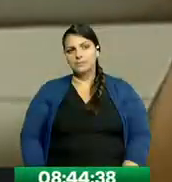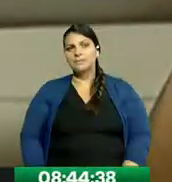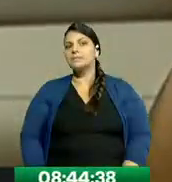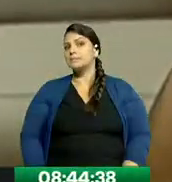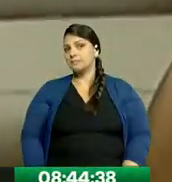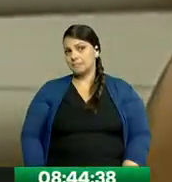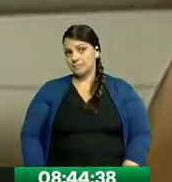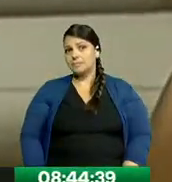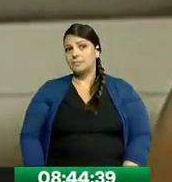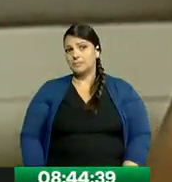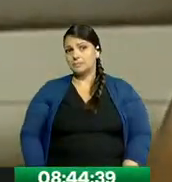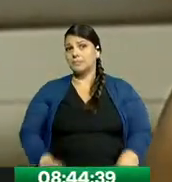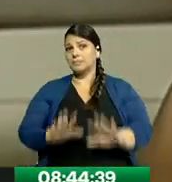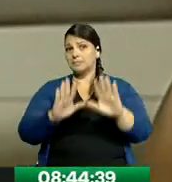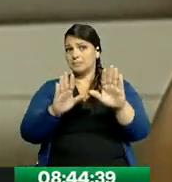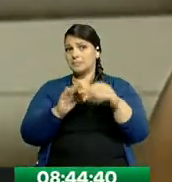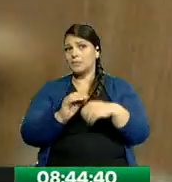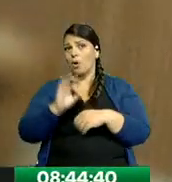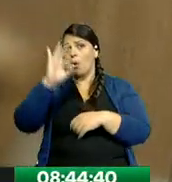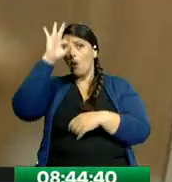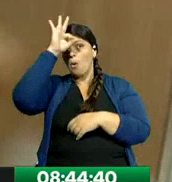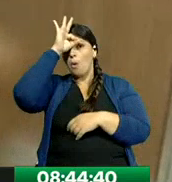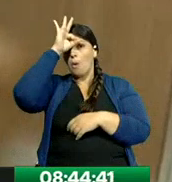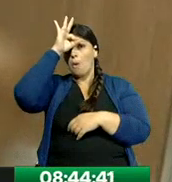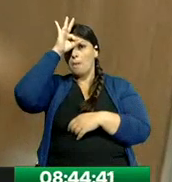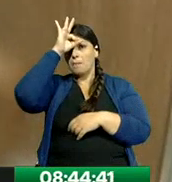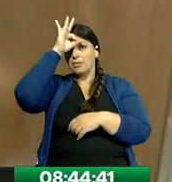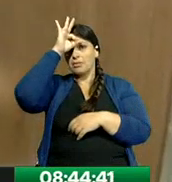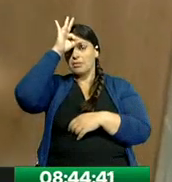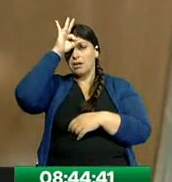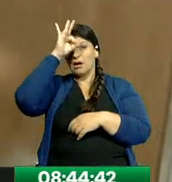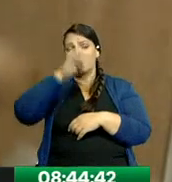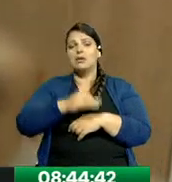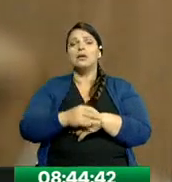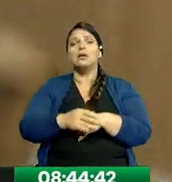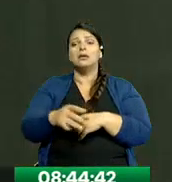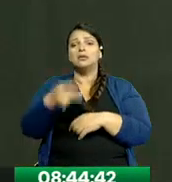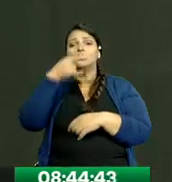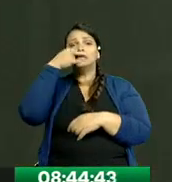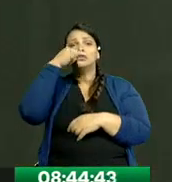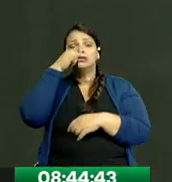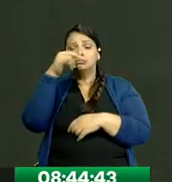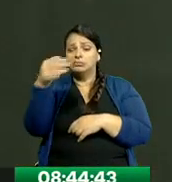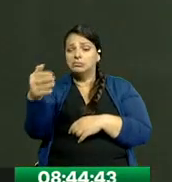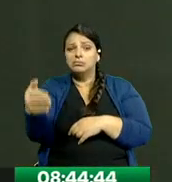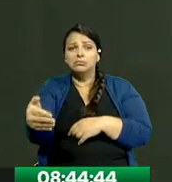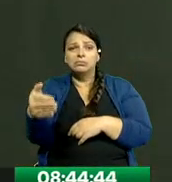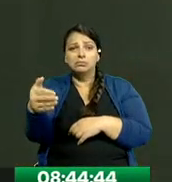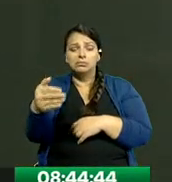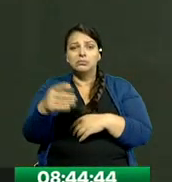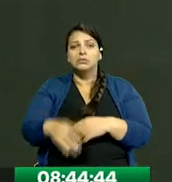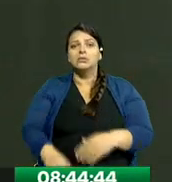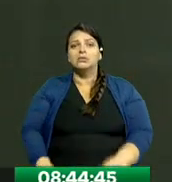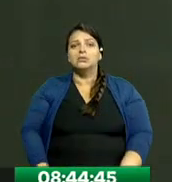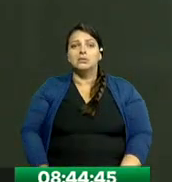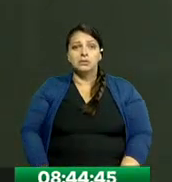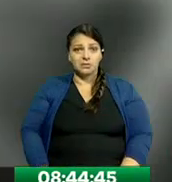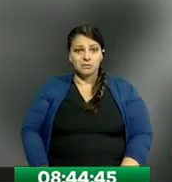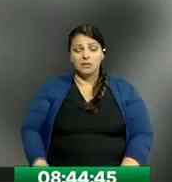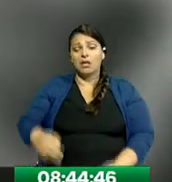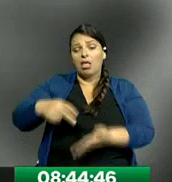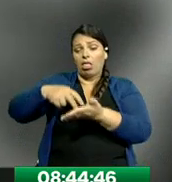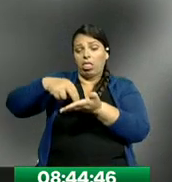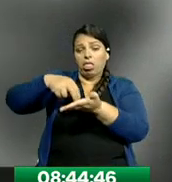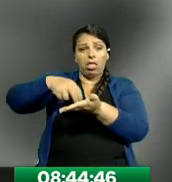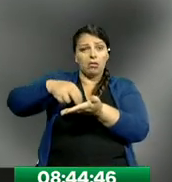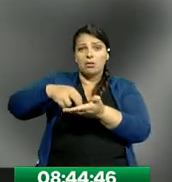Por ahora no puede caminar, pero sus padres lo llevaron cargado hasta la unidad de flagrancia. Aquí un médico legista le practicó un examen visual y se